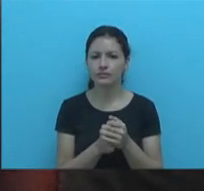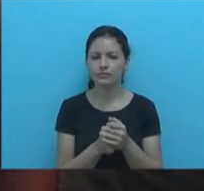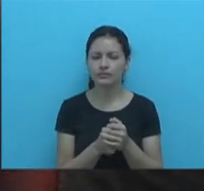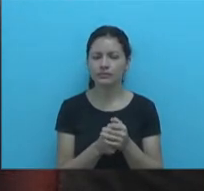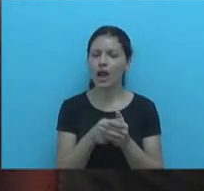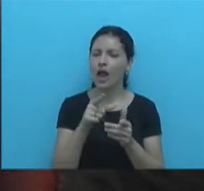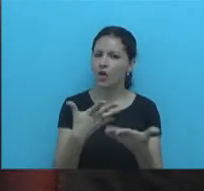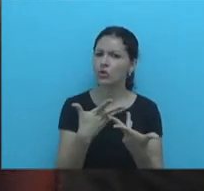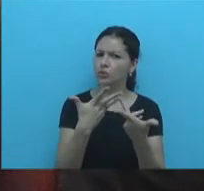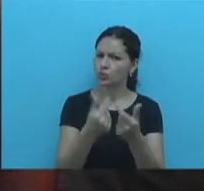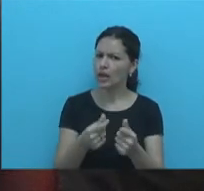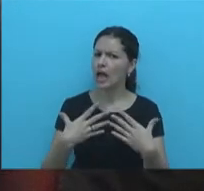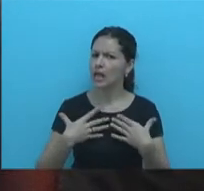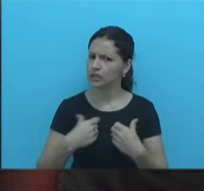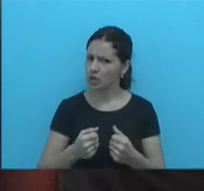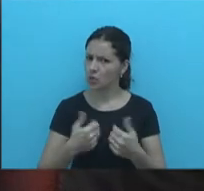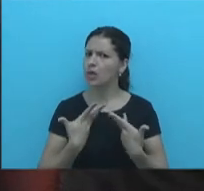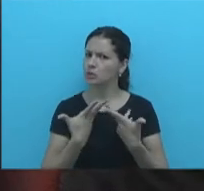y educación para la prevención.